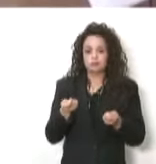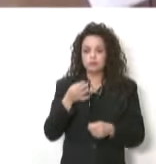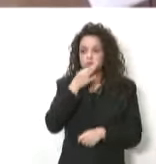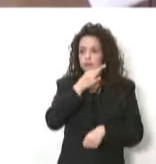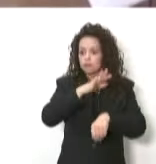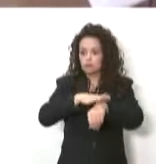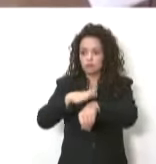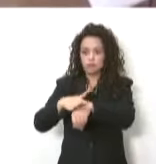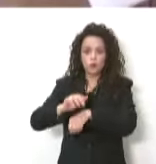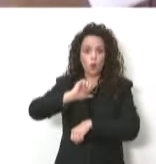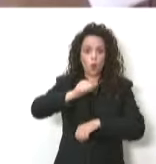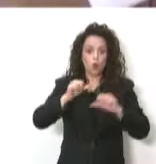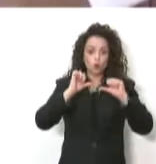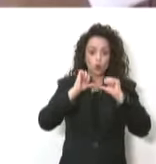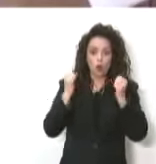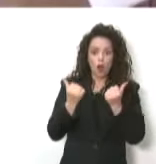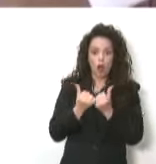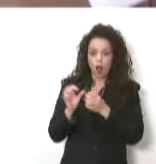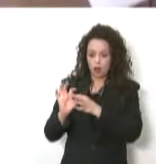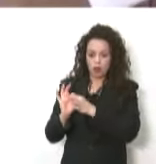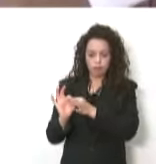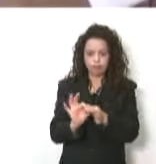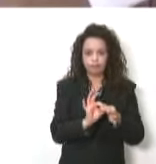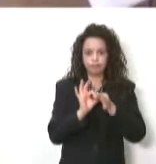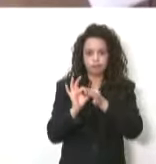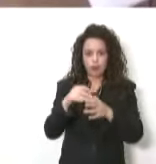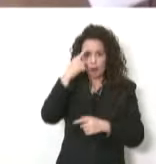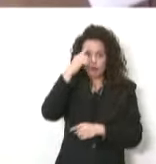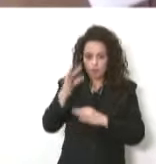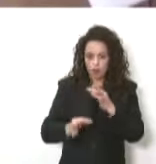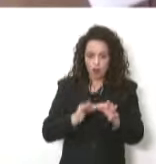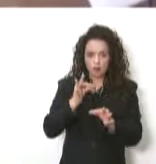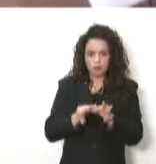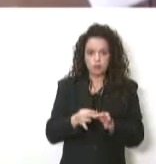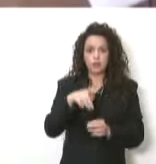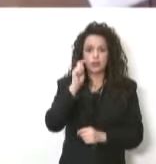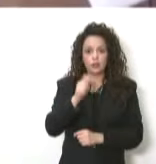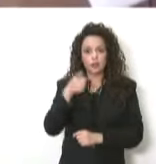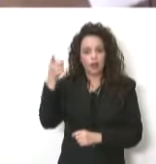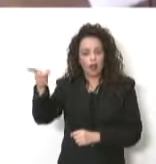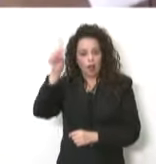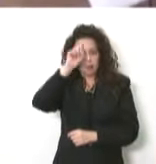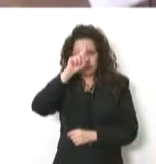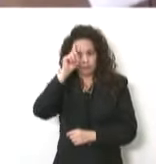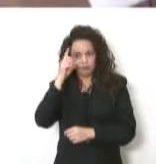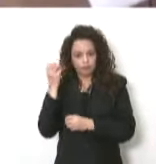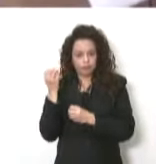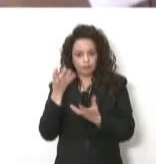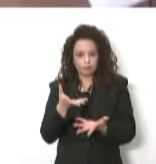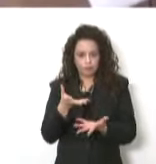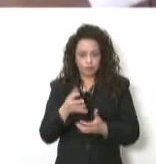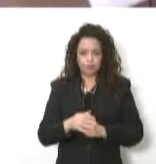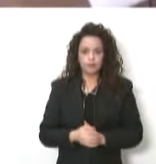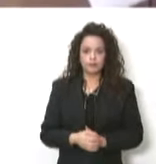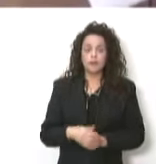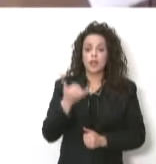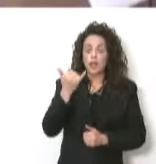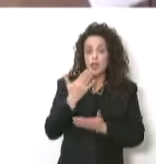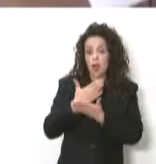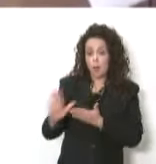otras áreas realizar acciones para el cumplimiento del instrumento recomendado, además emitido en octubre